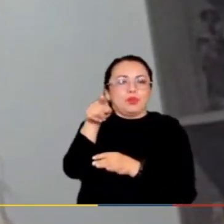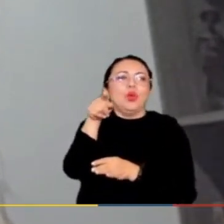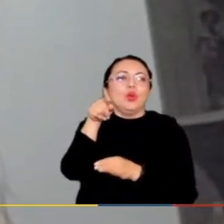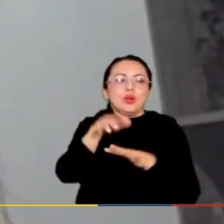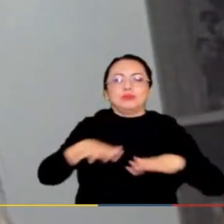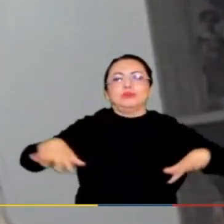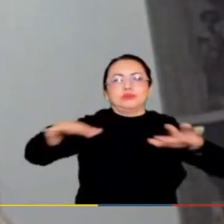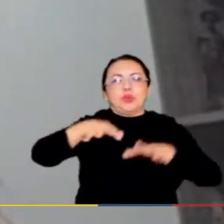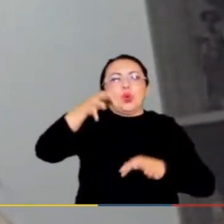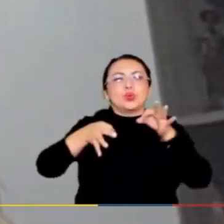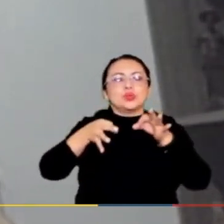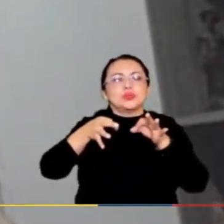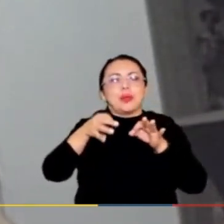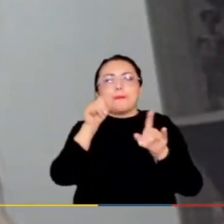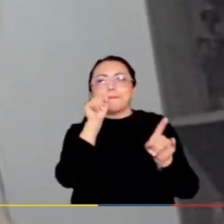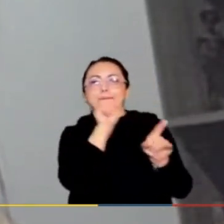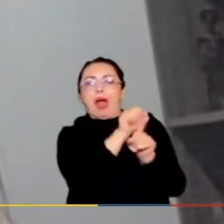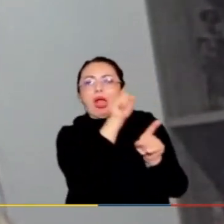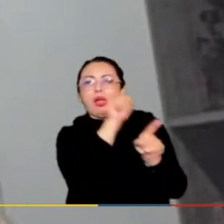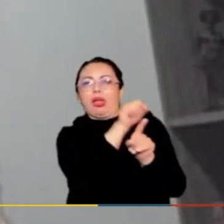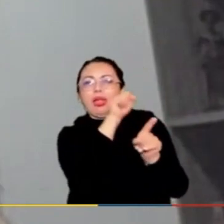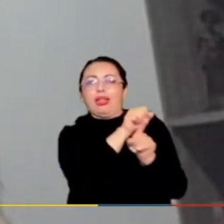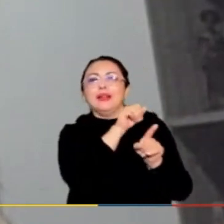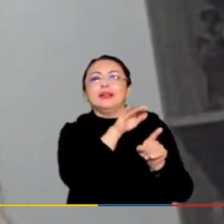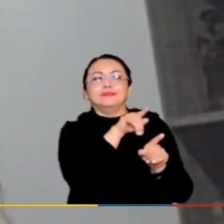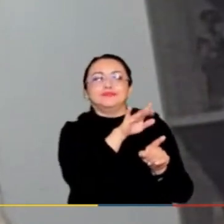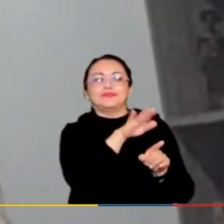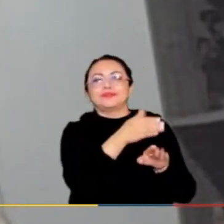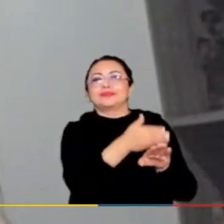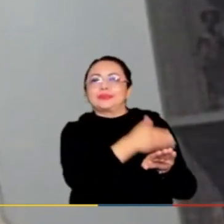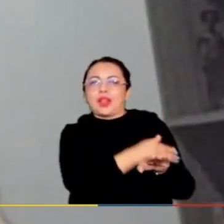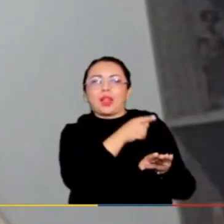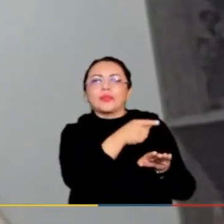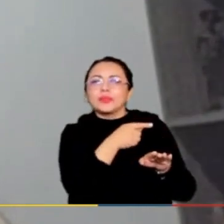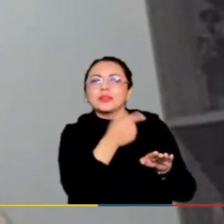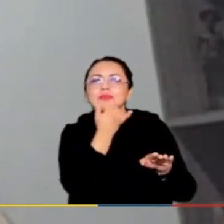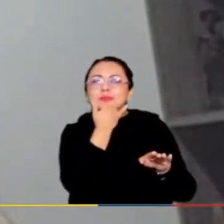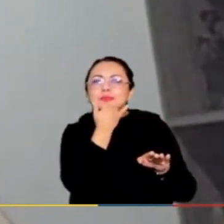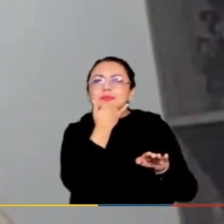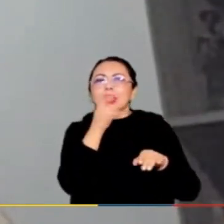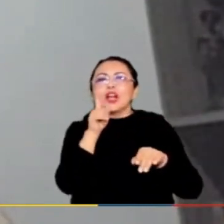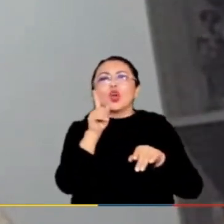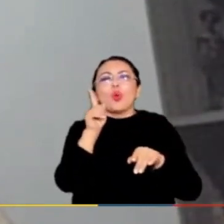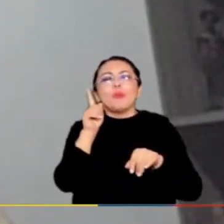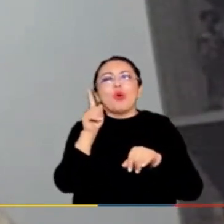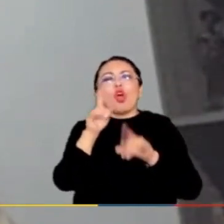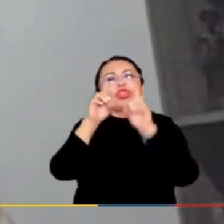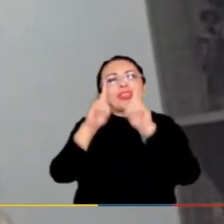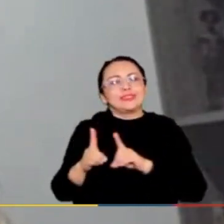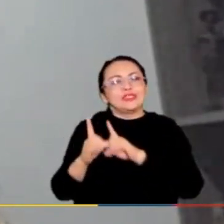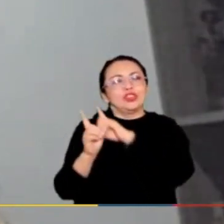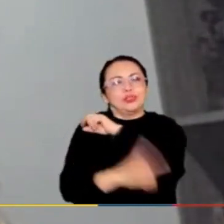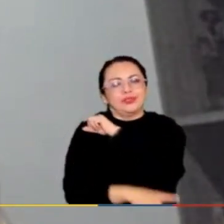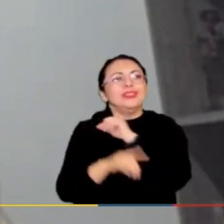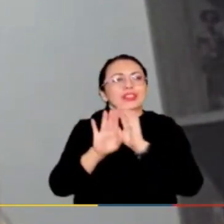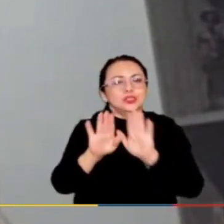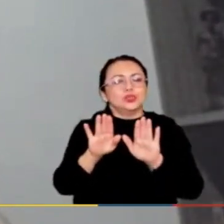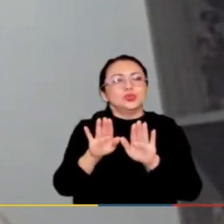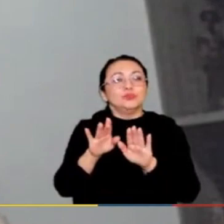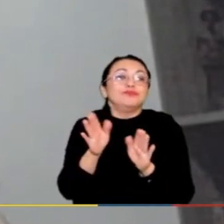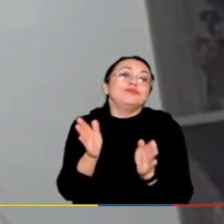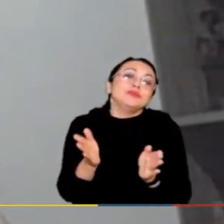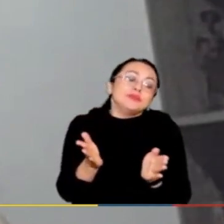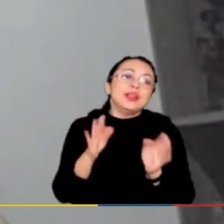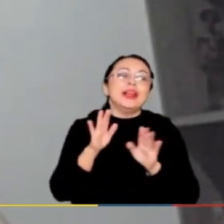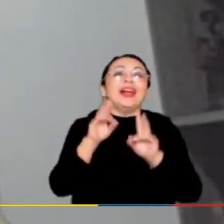que desatendió las pretensiones declarativas y de condena de la demanda y accedió a declarar probada